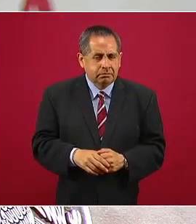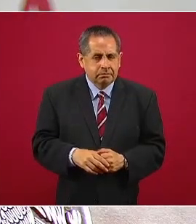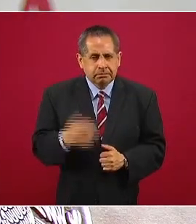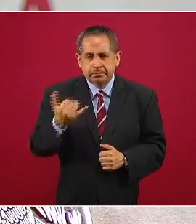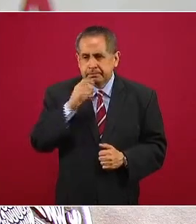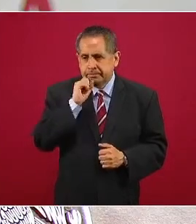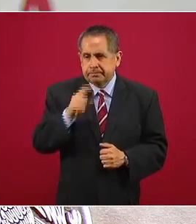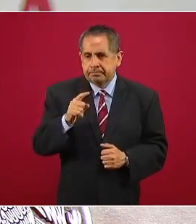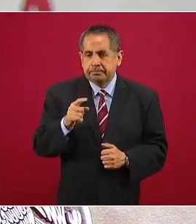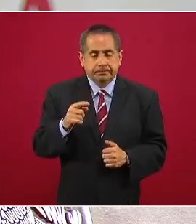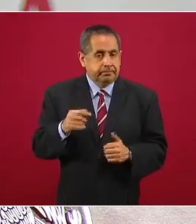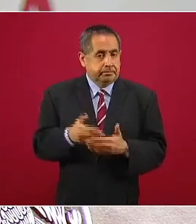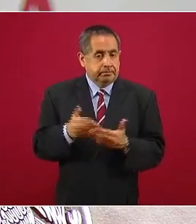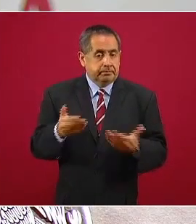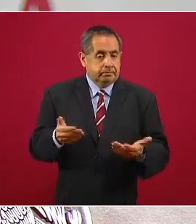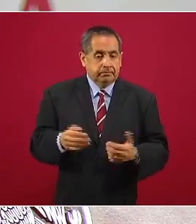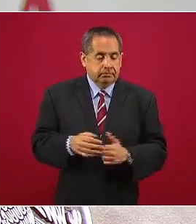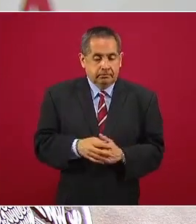Y ahora,